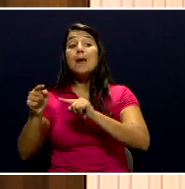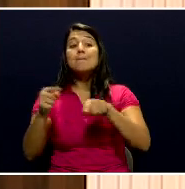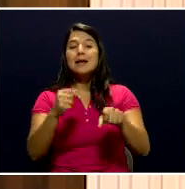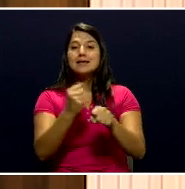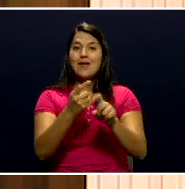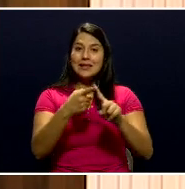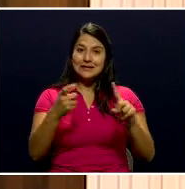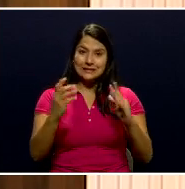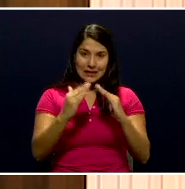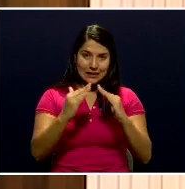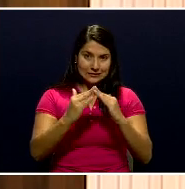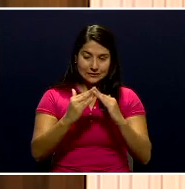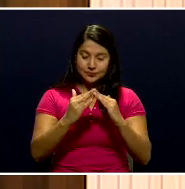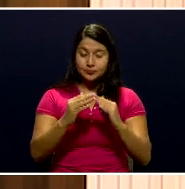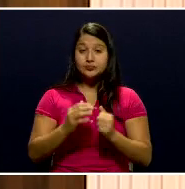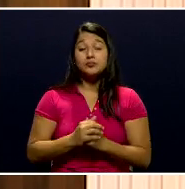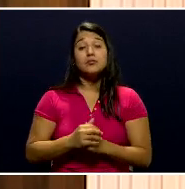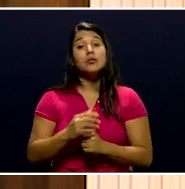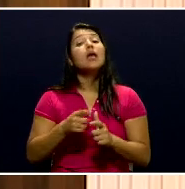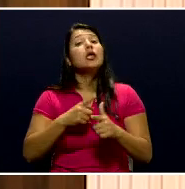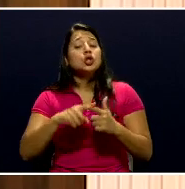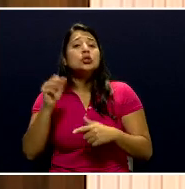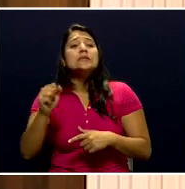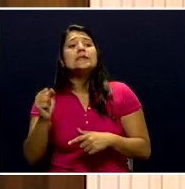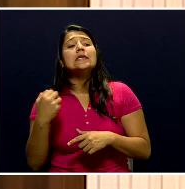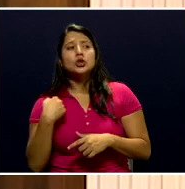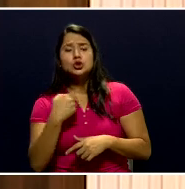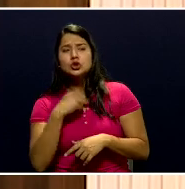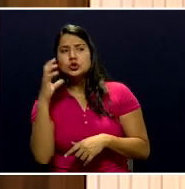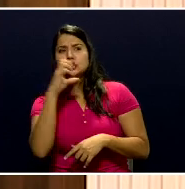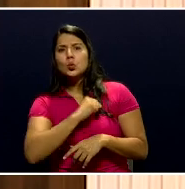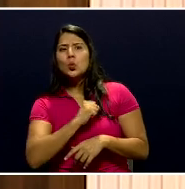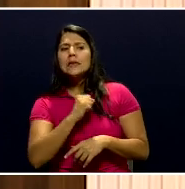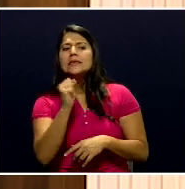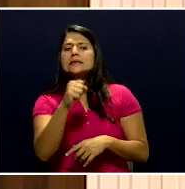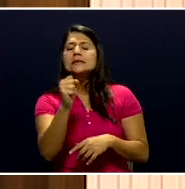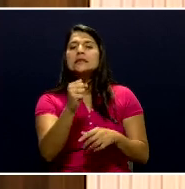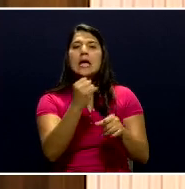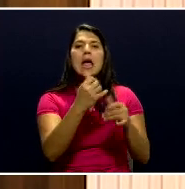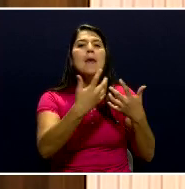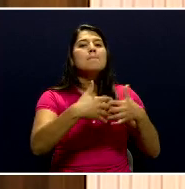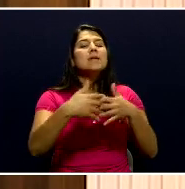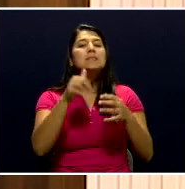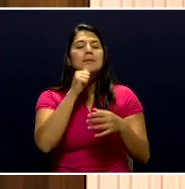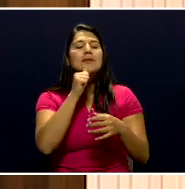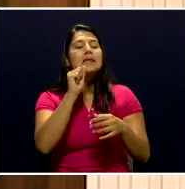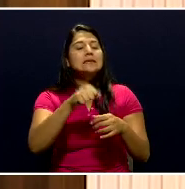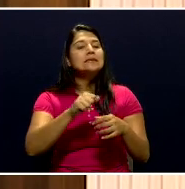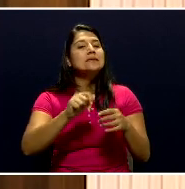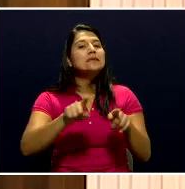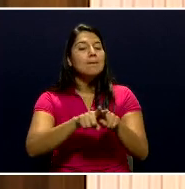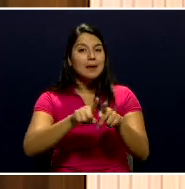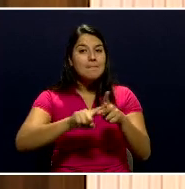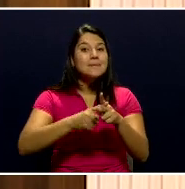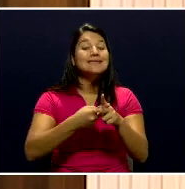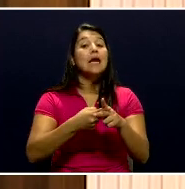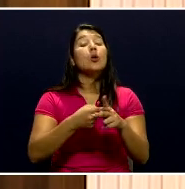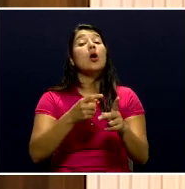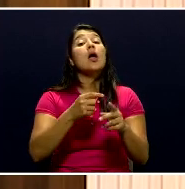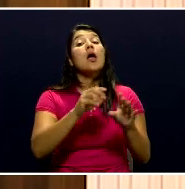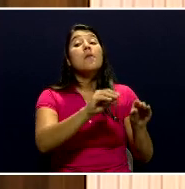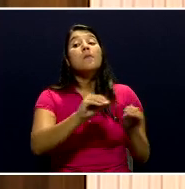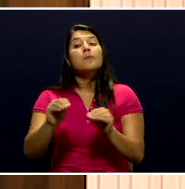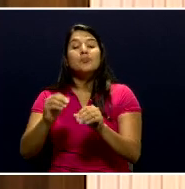todo. Entonces, sí, tenemos conocimiento de que se está aplicando teletrabajo en